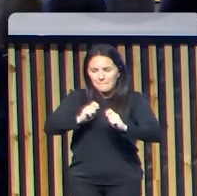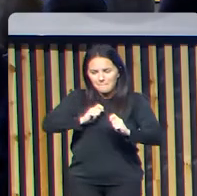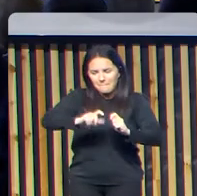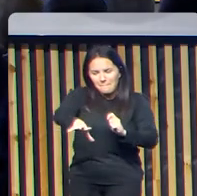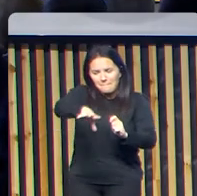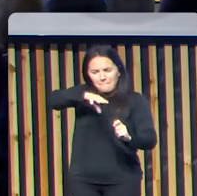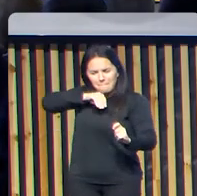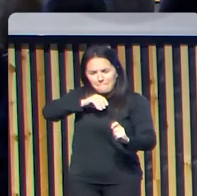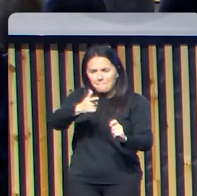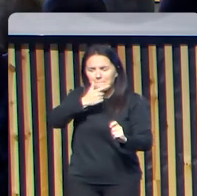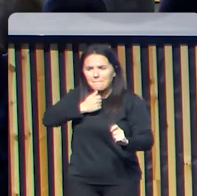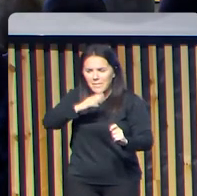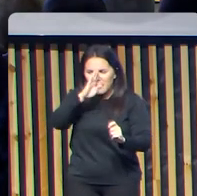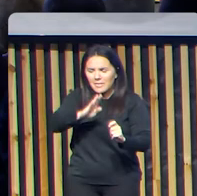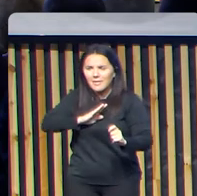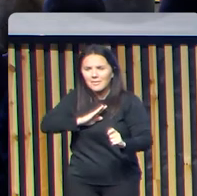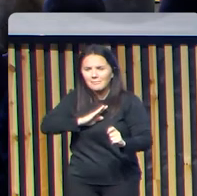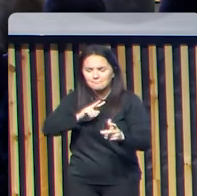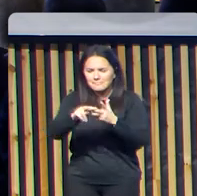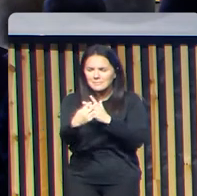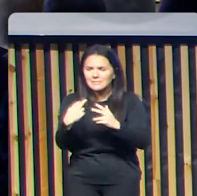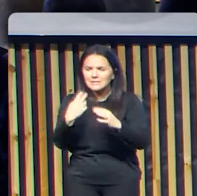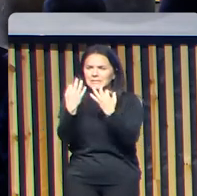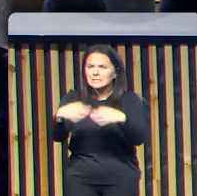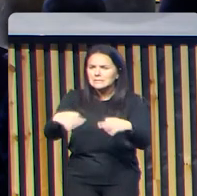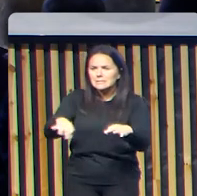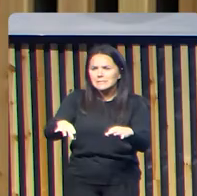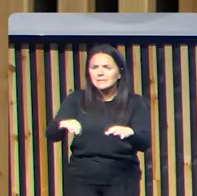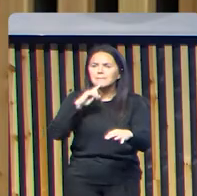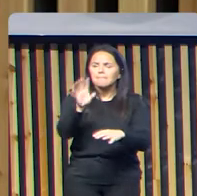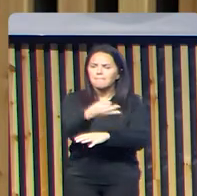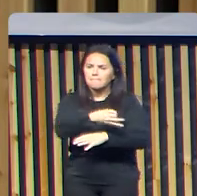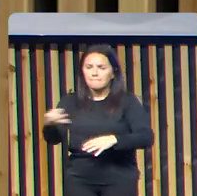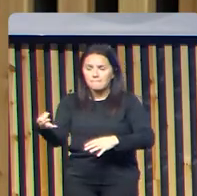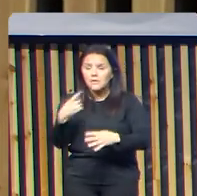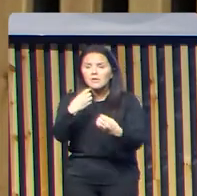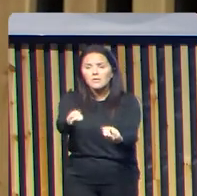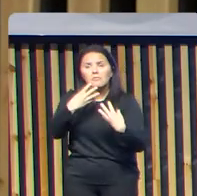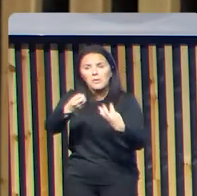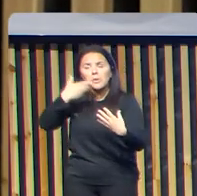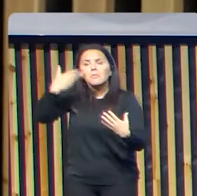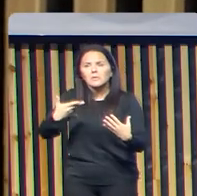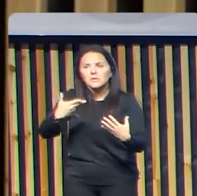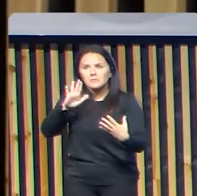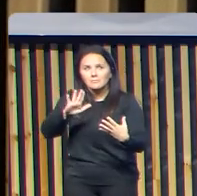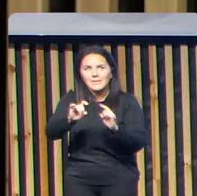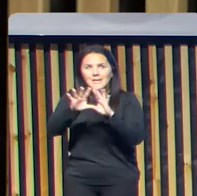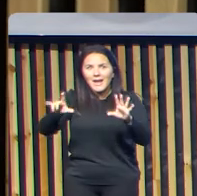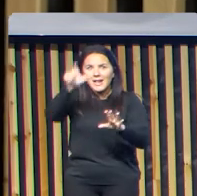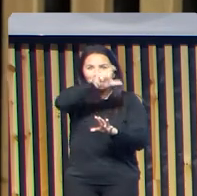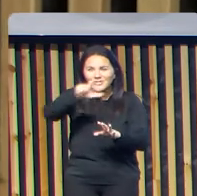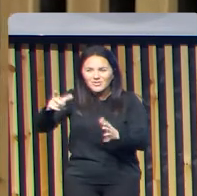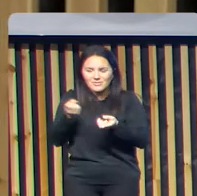directa transparente simple y eficaz que es capaz de transmitir información relevante de esta manera la ciudadanía